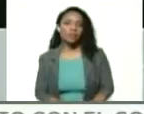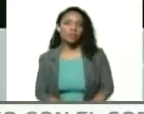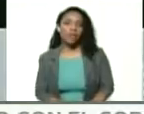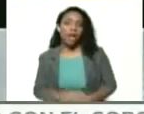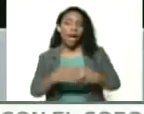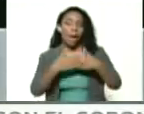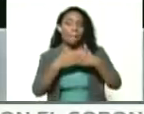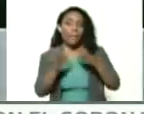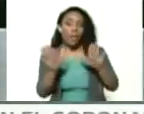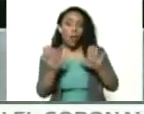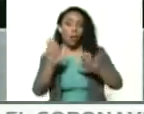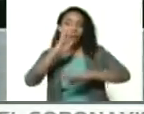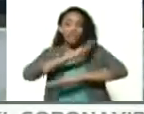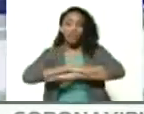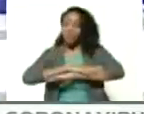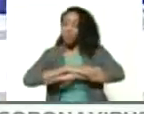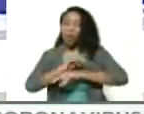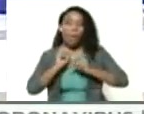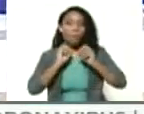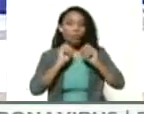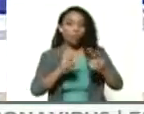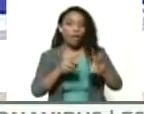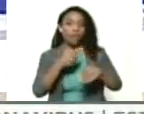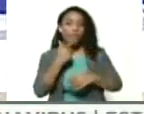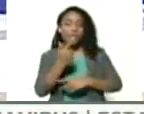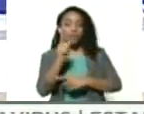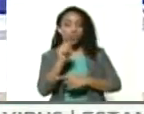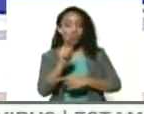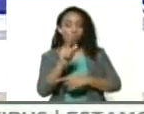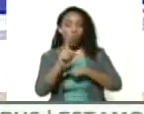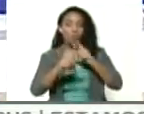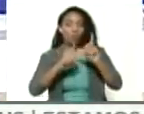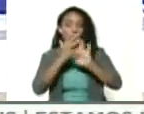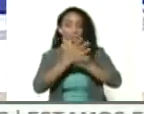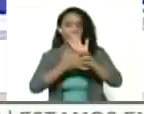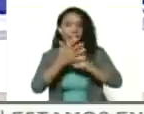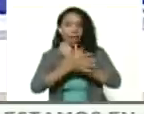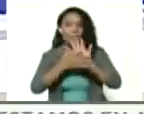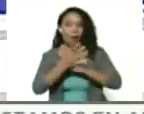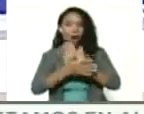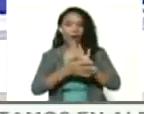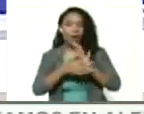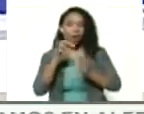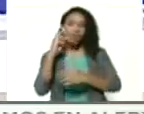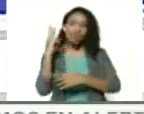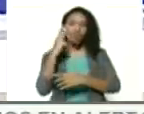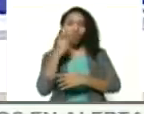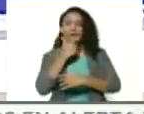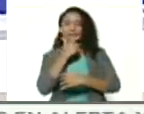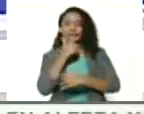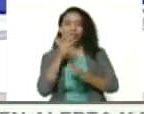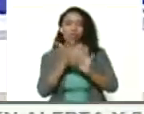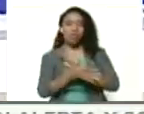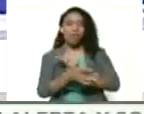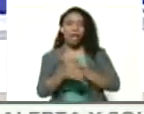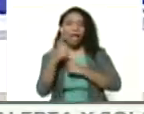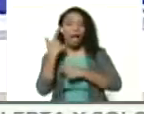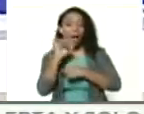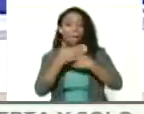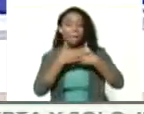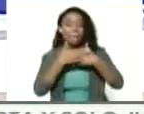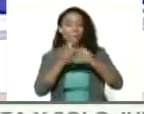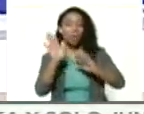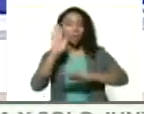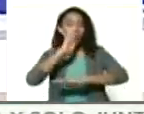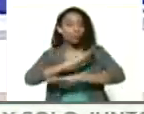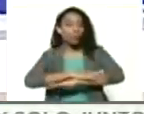Abrió una ventana de oportunidad, como dices tú en tu lenguaje, de Chicago Boys. Abrió una ventana